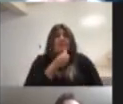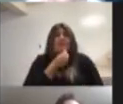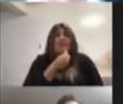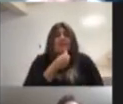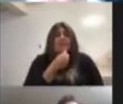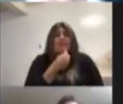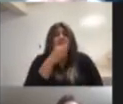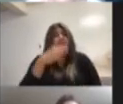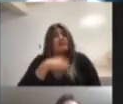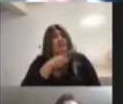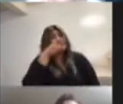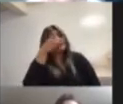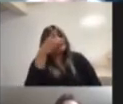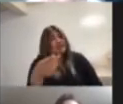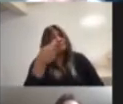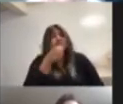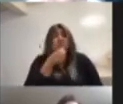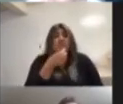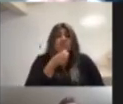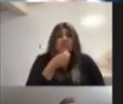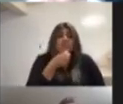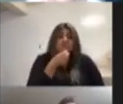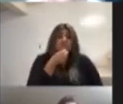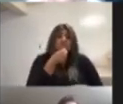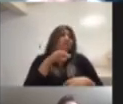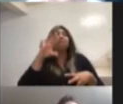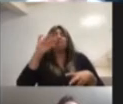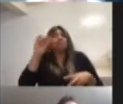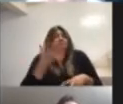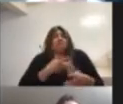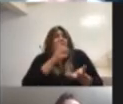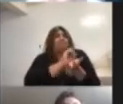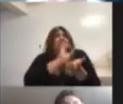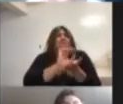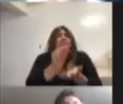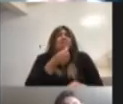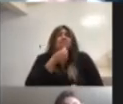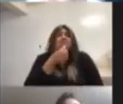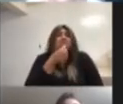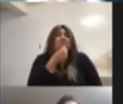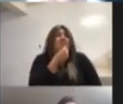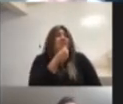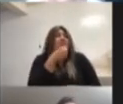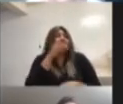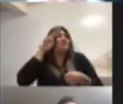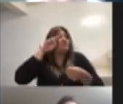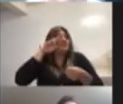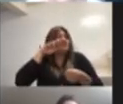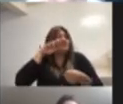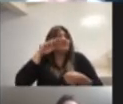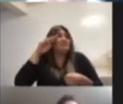sin discapacidad como niños regulares para poderme entender. La siguiente, por favor.